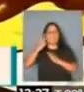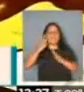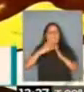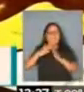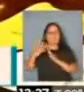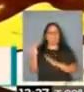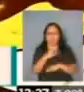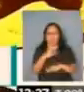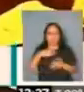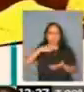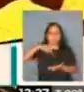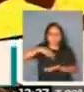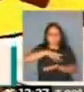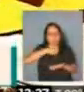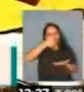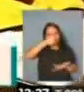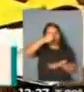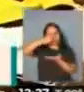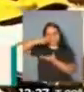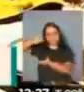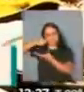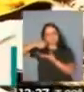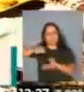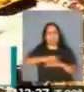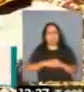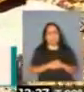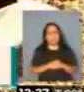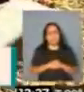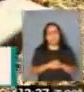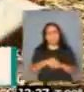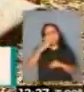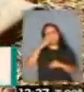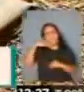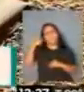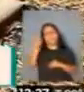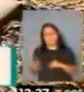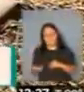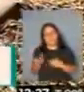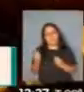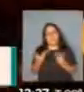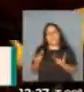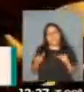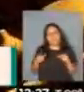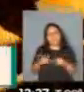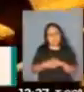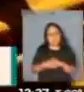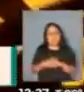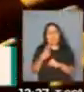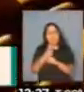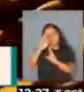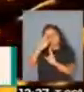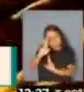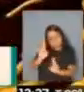anda toda la casa y luego hacer este esto de la ceremonia primero se debe pedir